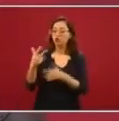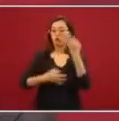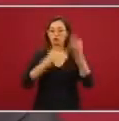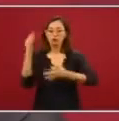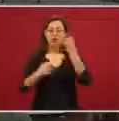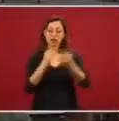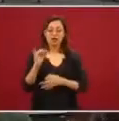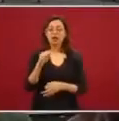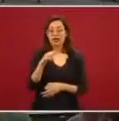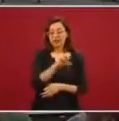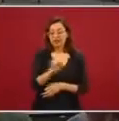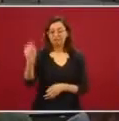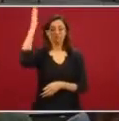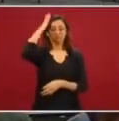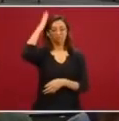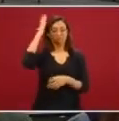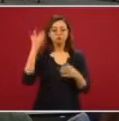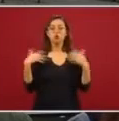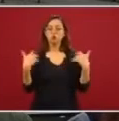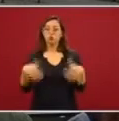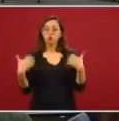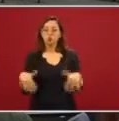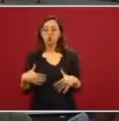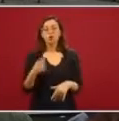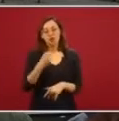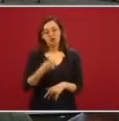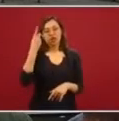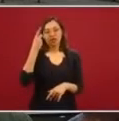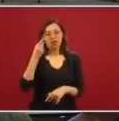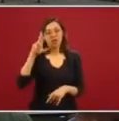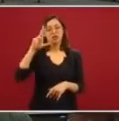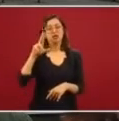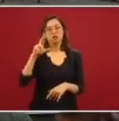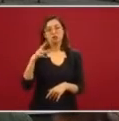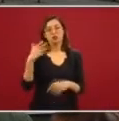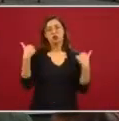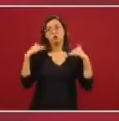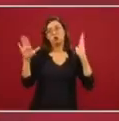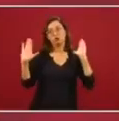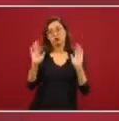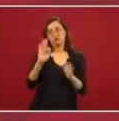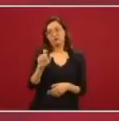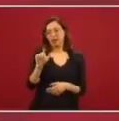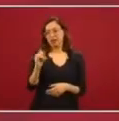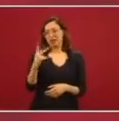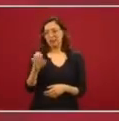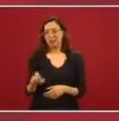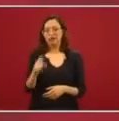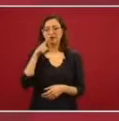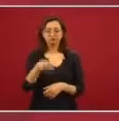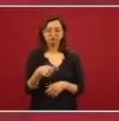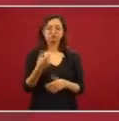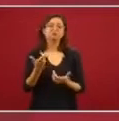seguro social tomó un liderazgo muy claro mi respeto para el doctor felipe cruz vega que fue el encargado y habilitó una serie de